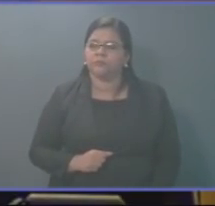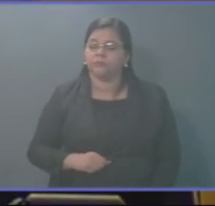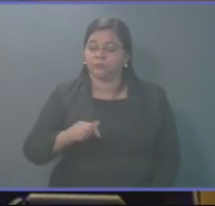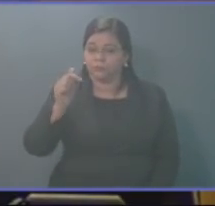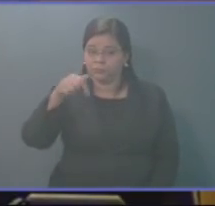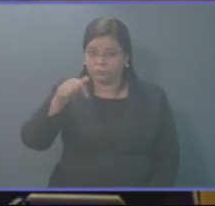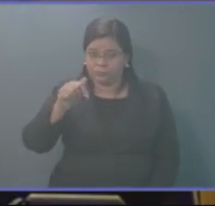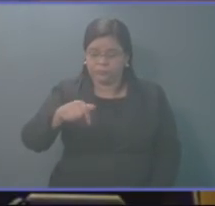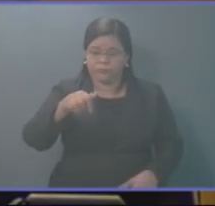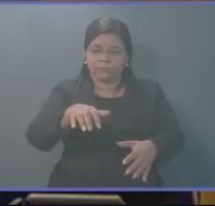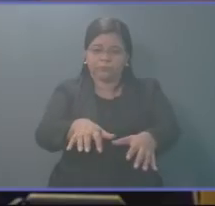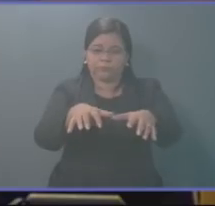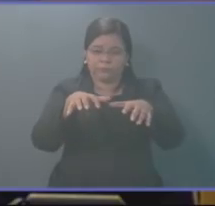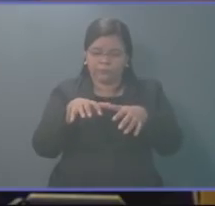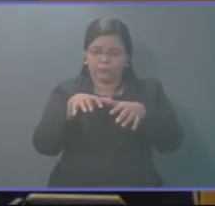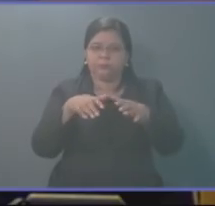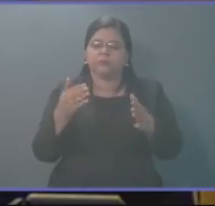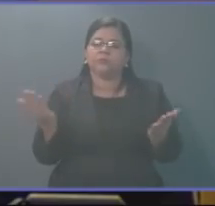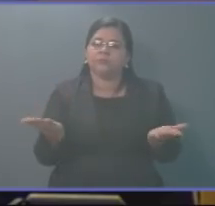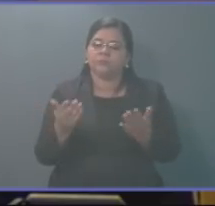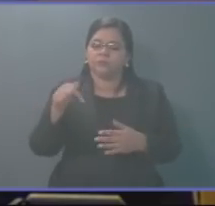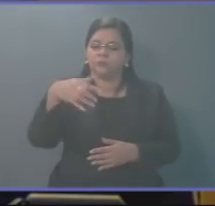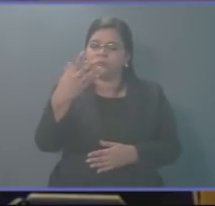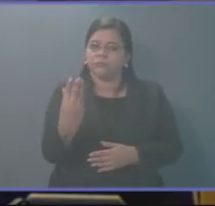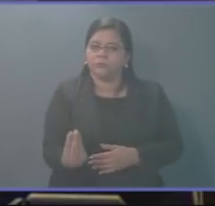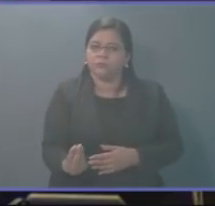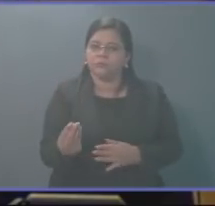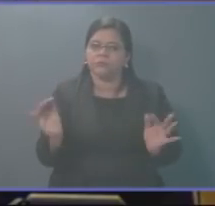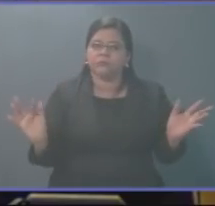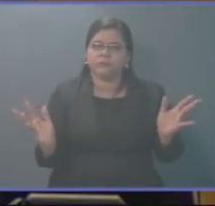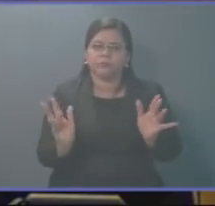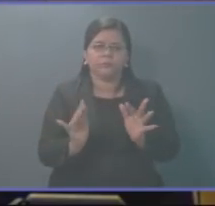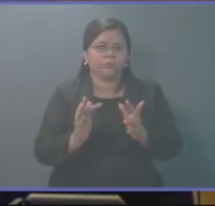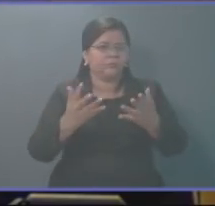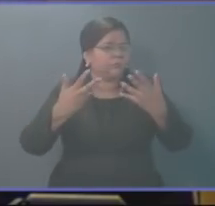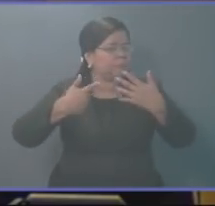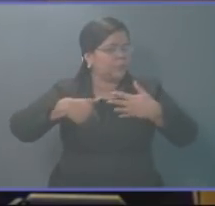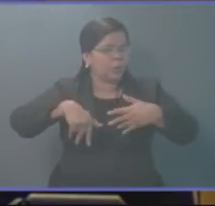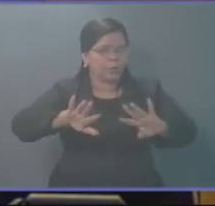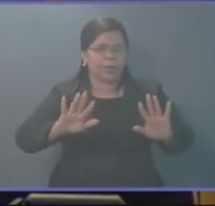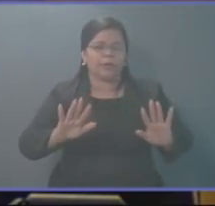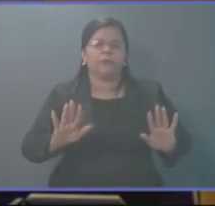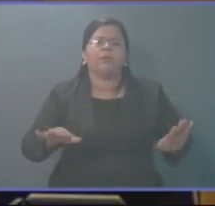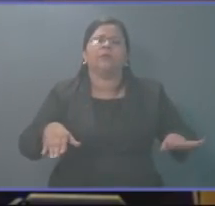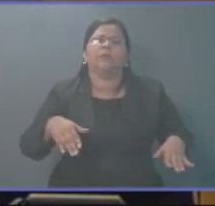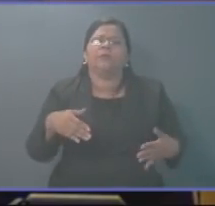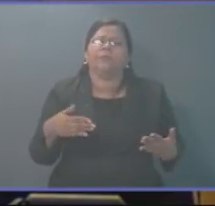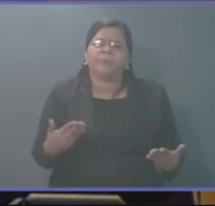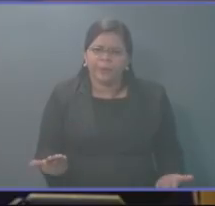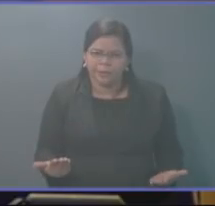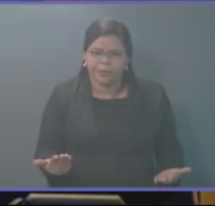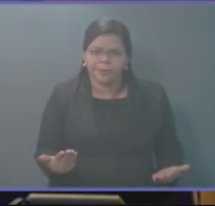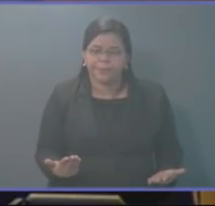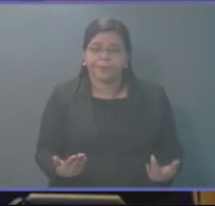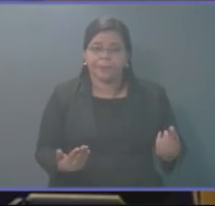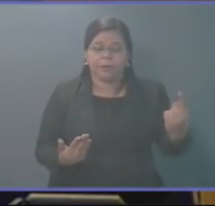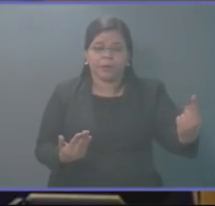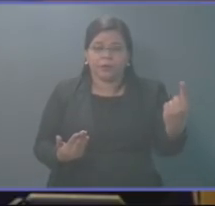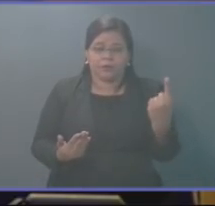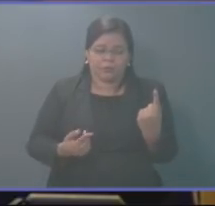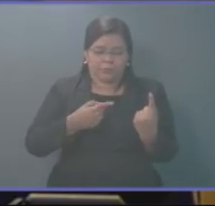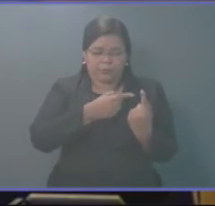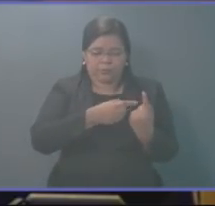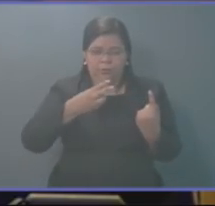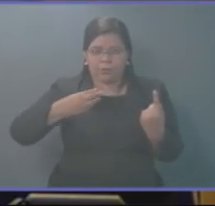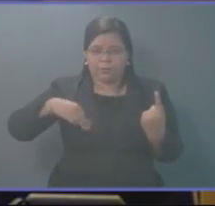este órgano de gobierno realiza este día sesión ordinaria para interpelar a la señora ministra de